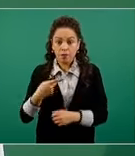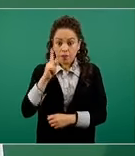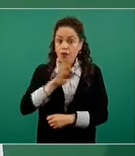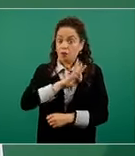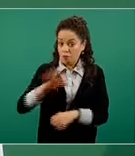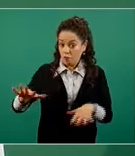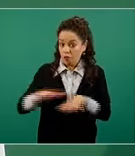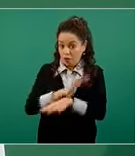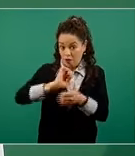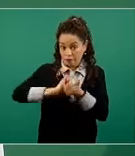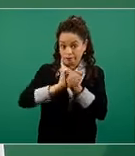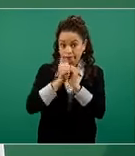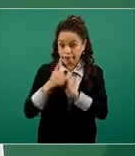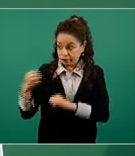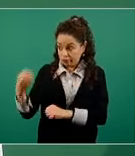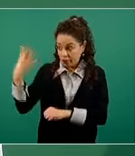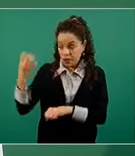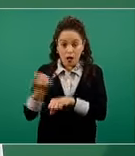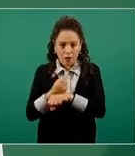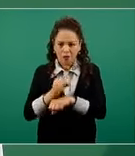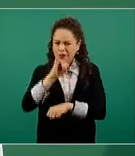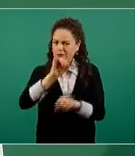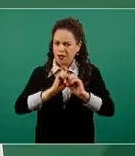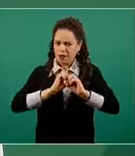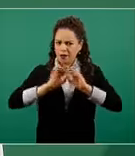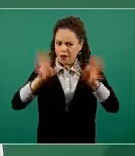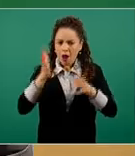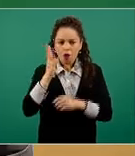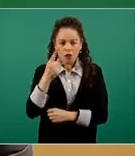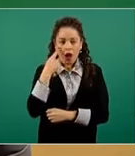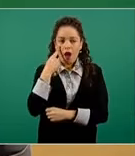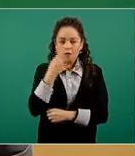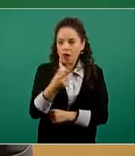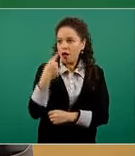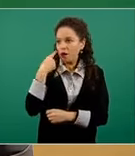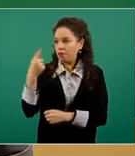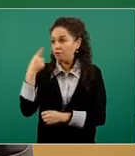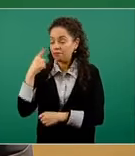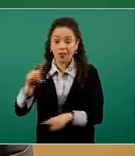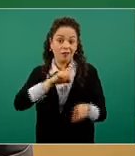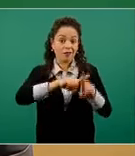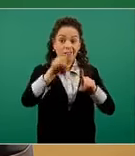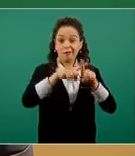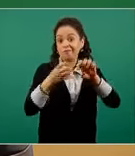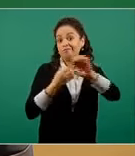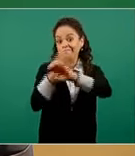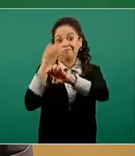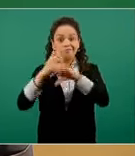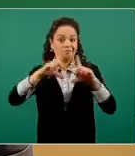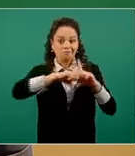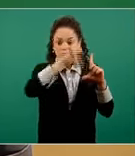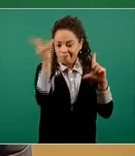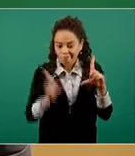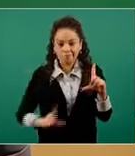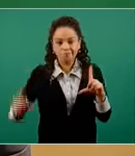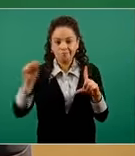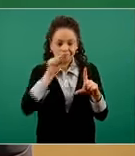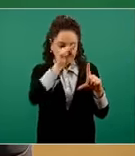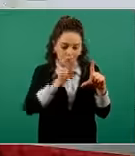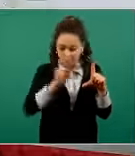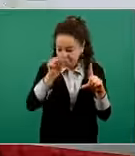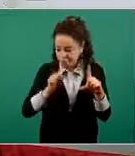riesgo? Sí, efectivamente, y lo hemos visto lógicamente en todas las entidades federativas en las que